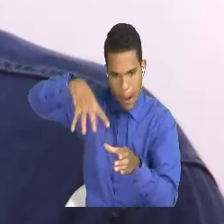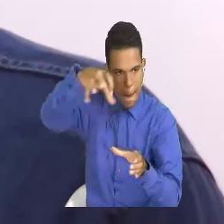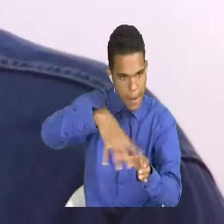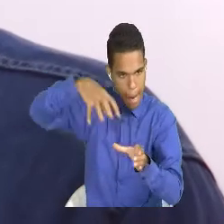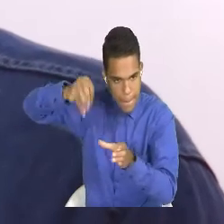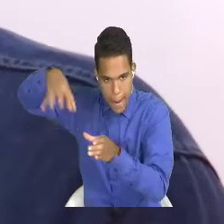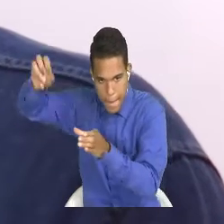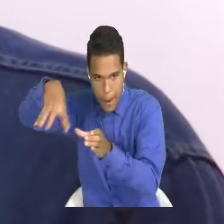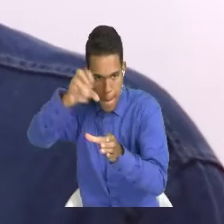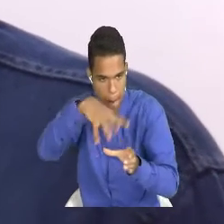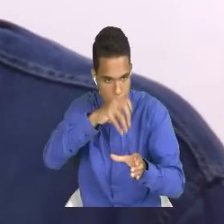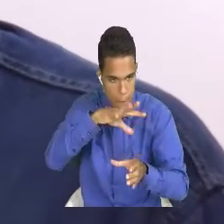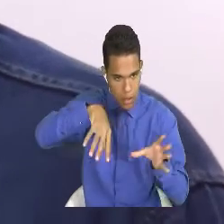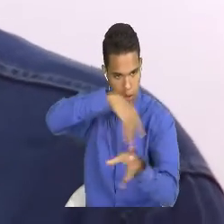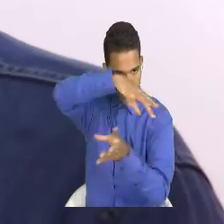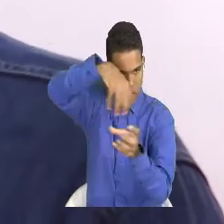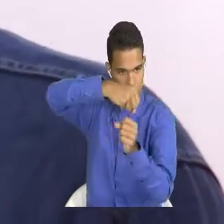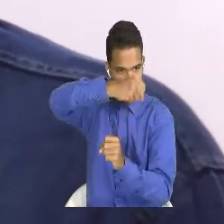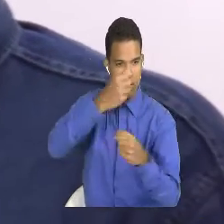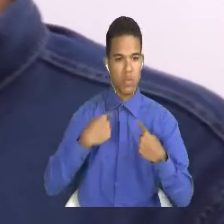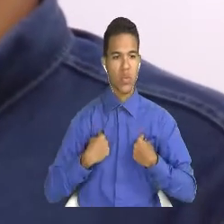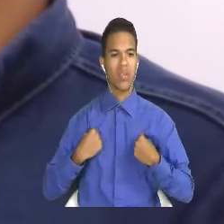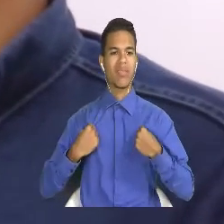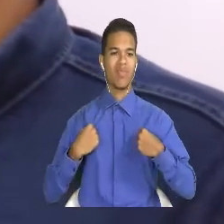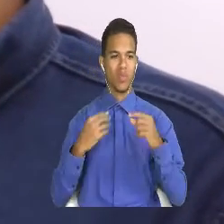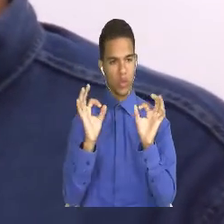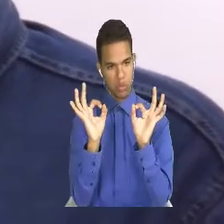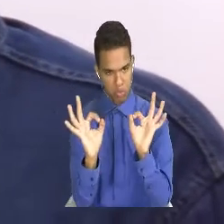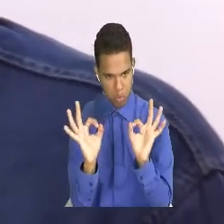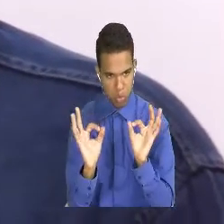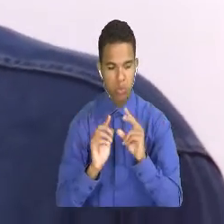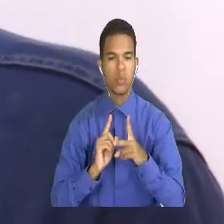que allí podamos recoger ropa en buen estado, de que